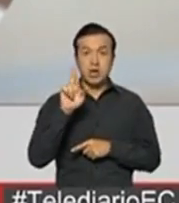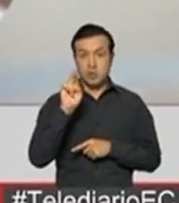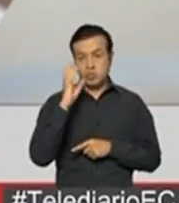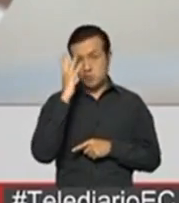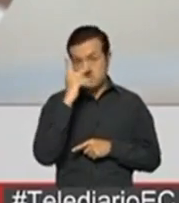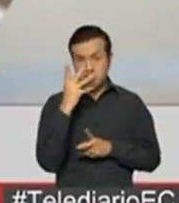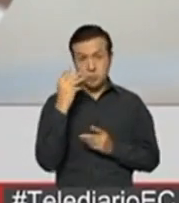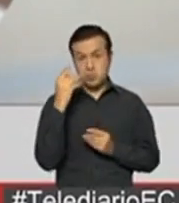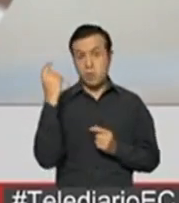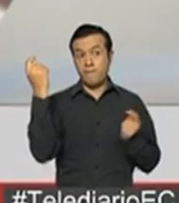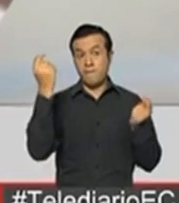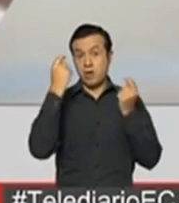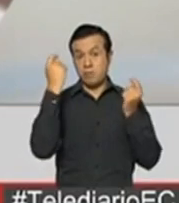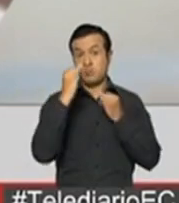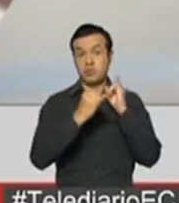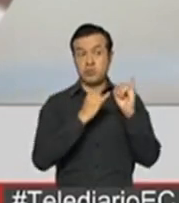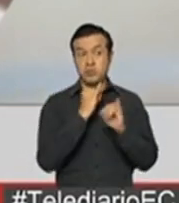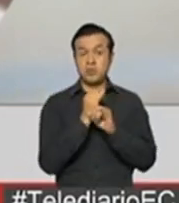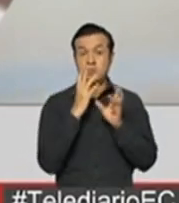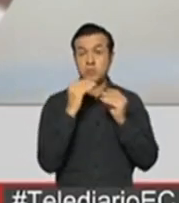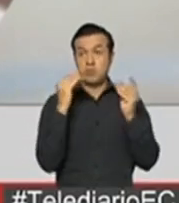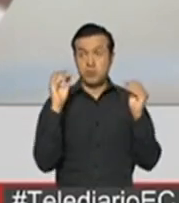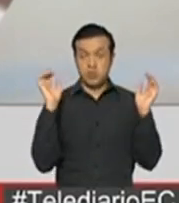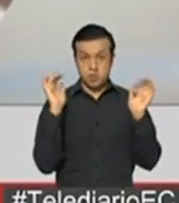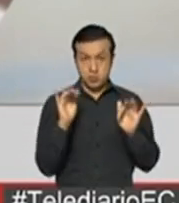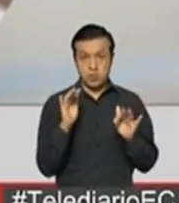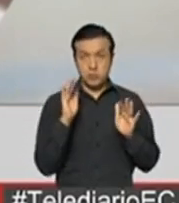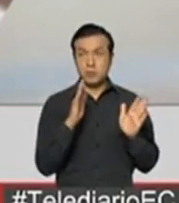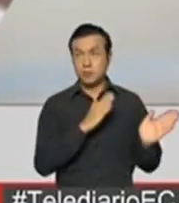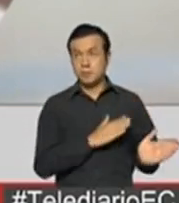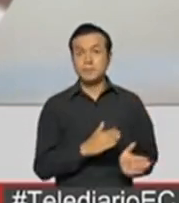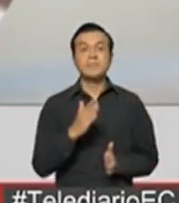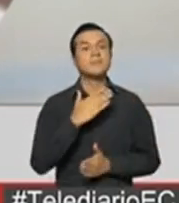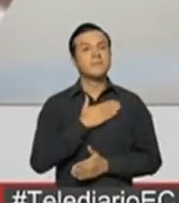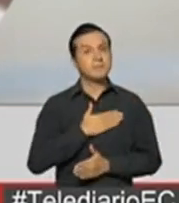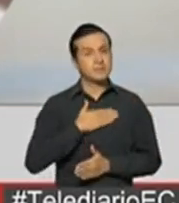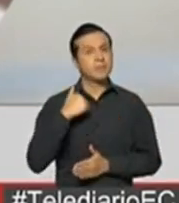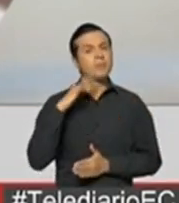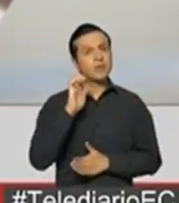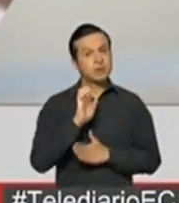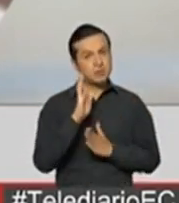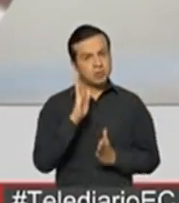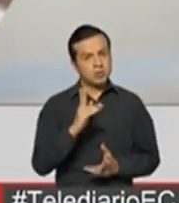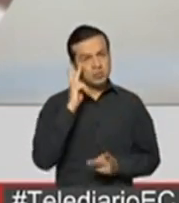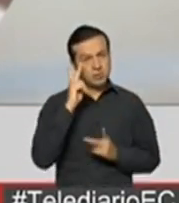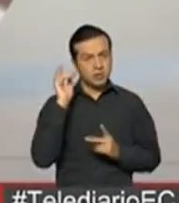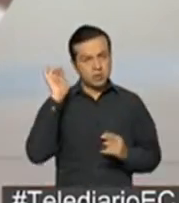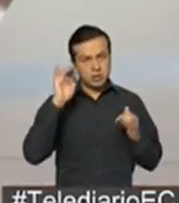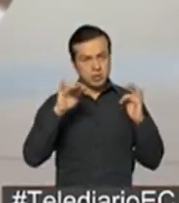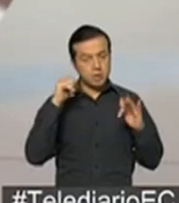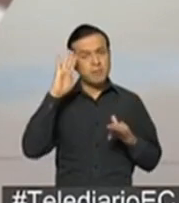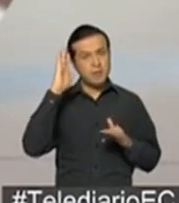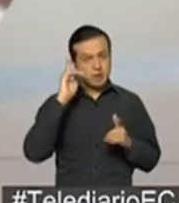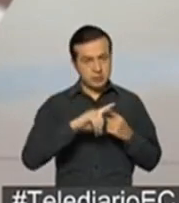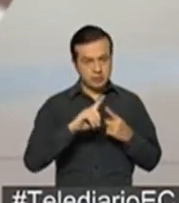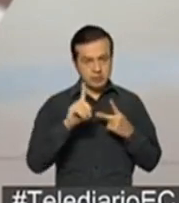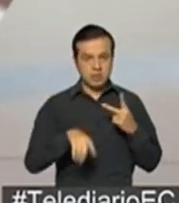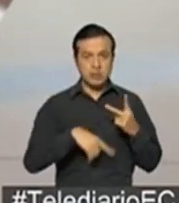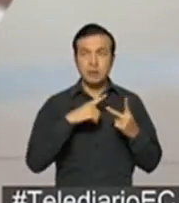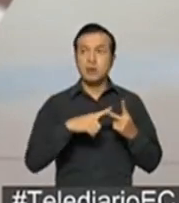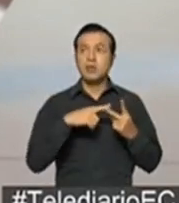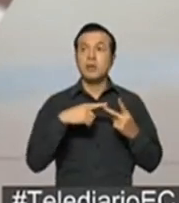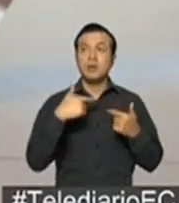bonita y ya famosa, internacionalmente conocida, y que sí valdría la pena que más ecuatorianos la visiten en esas fechas. Y en fin de